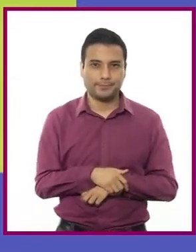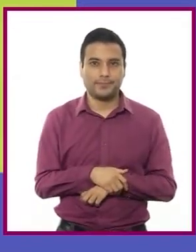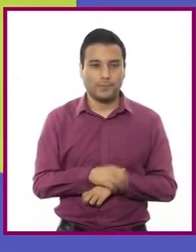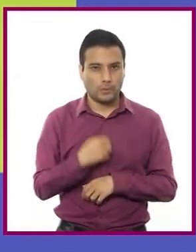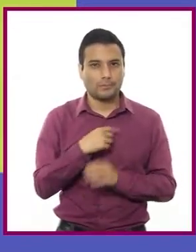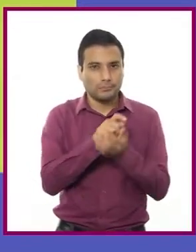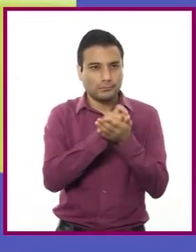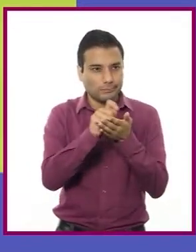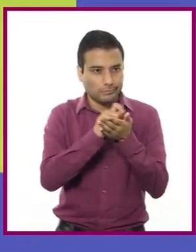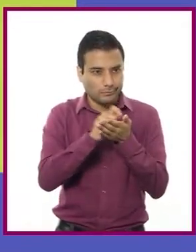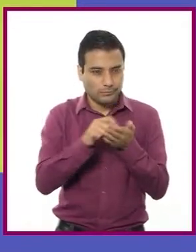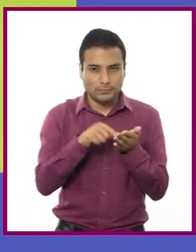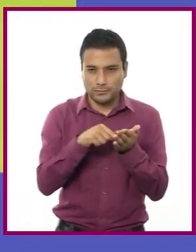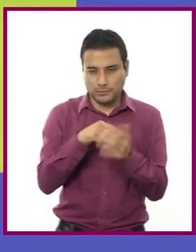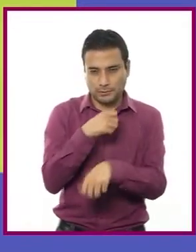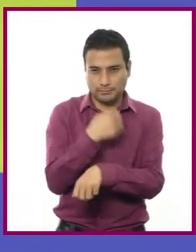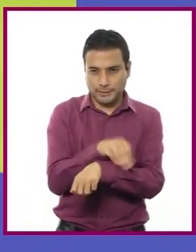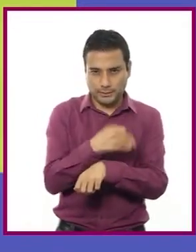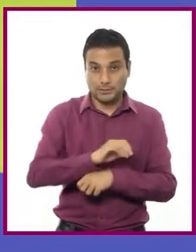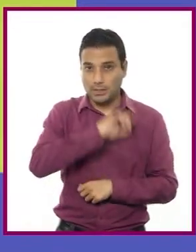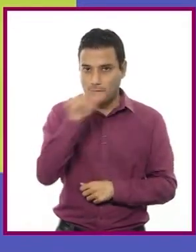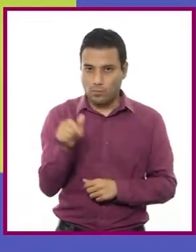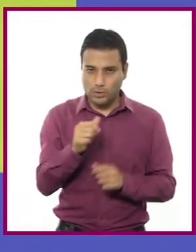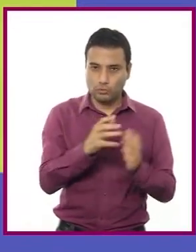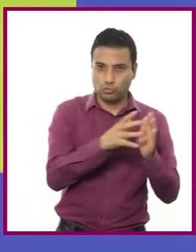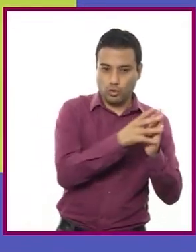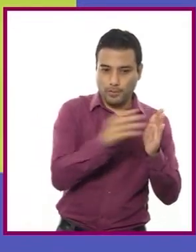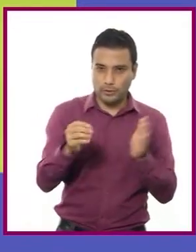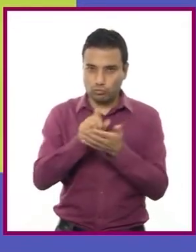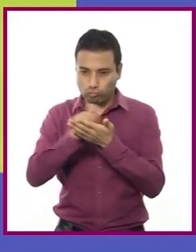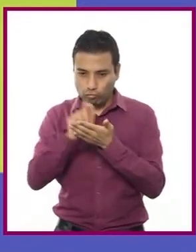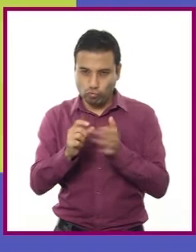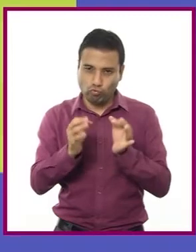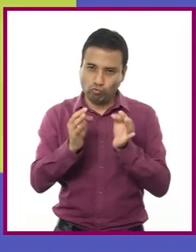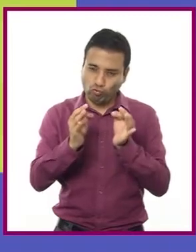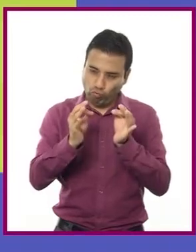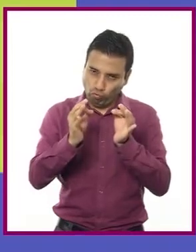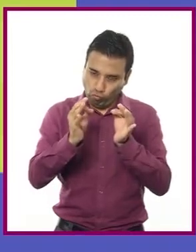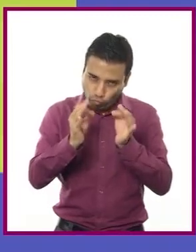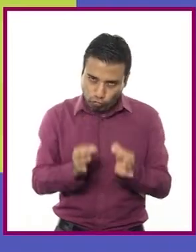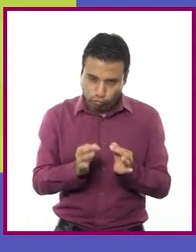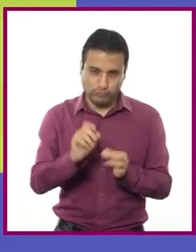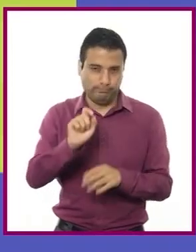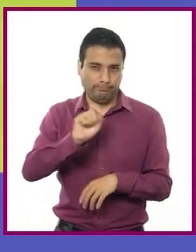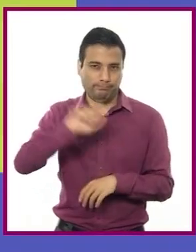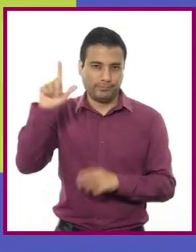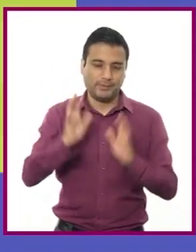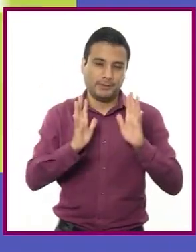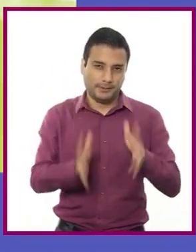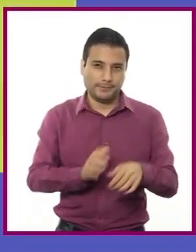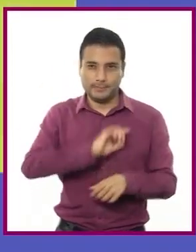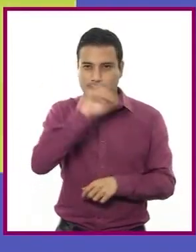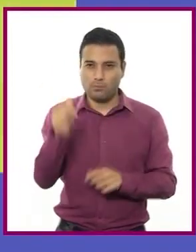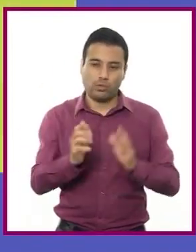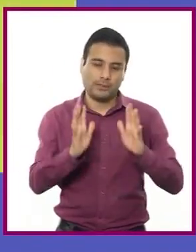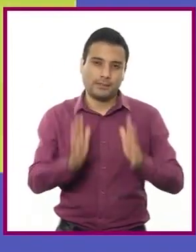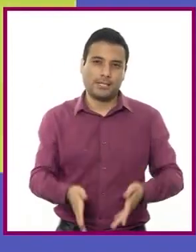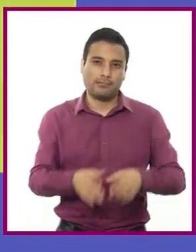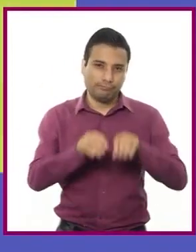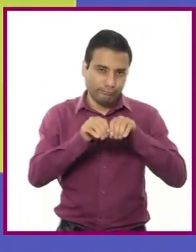borrador y después la versión final del reporte y el proceso culminarán cuando se comparta la entrevista ante el